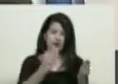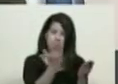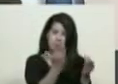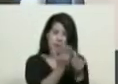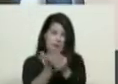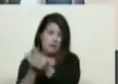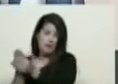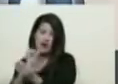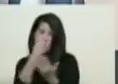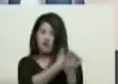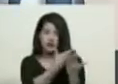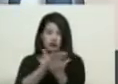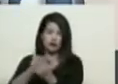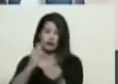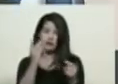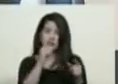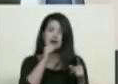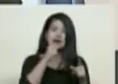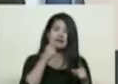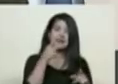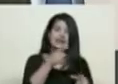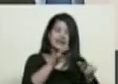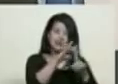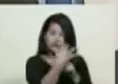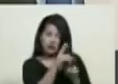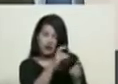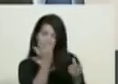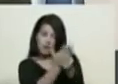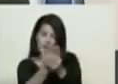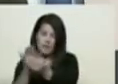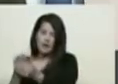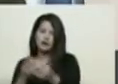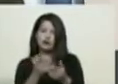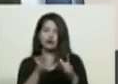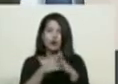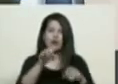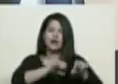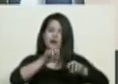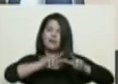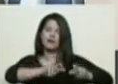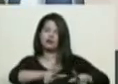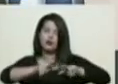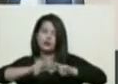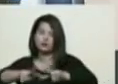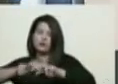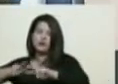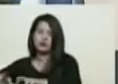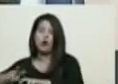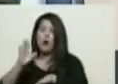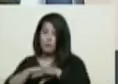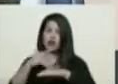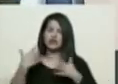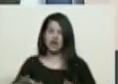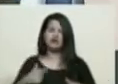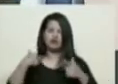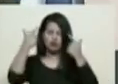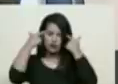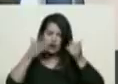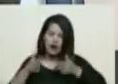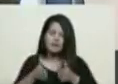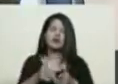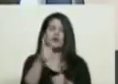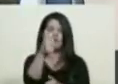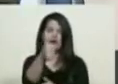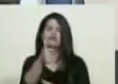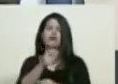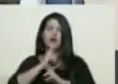de cualquier tipo sobre esto que estamos haciendo porque estamos en el camino correcto y estoy seguro que la